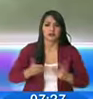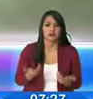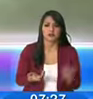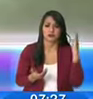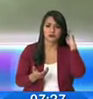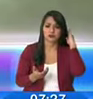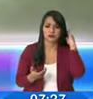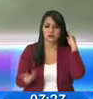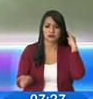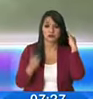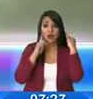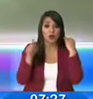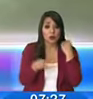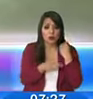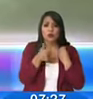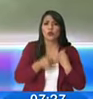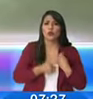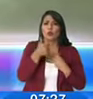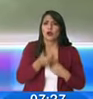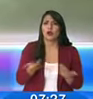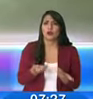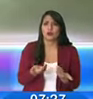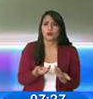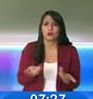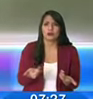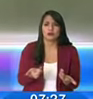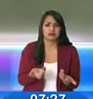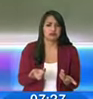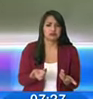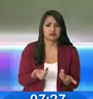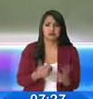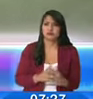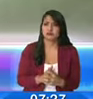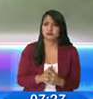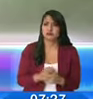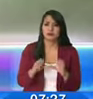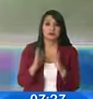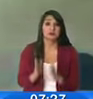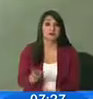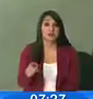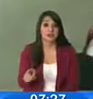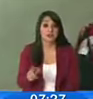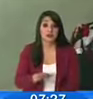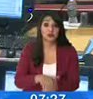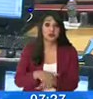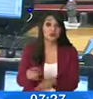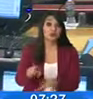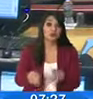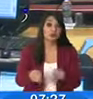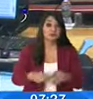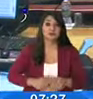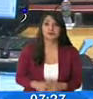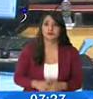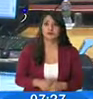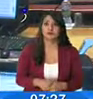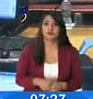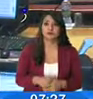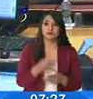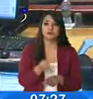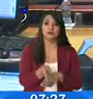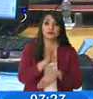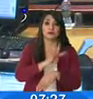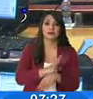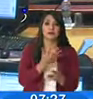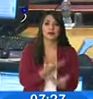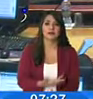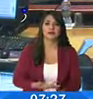digamos, cuáles son estos acuerdos y dónde está de por medio el legislador José Serrano. En todo caso, en la Asamblea se espera